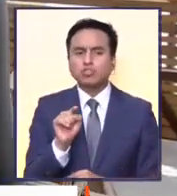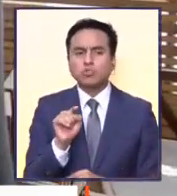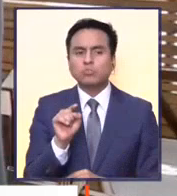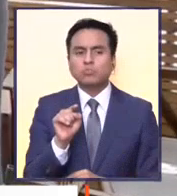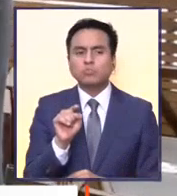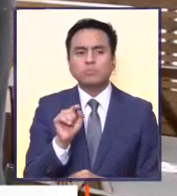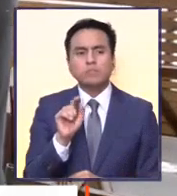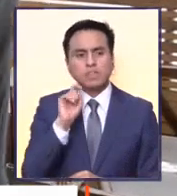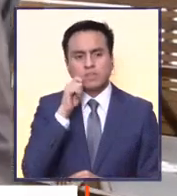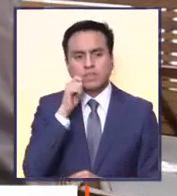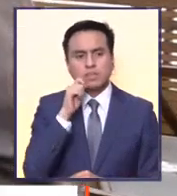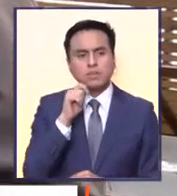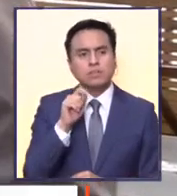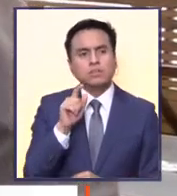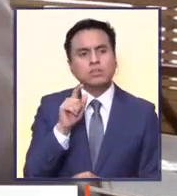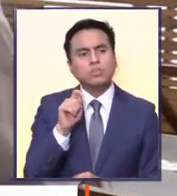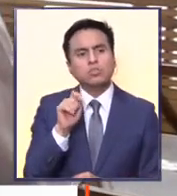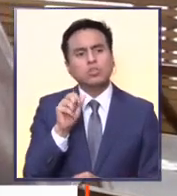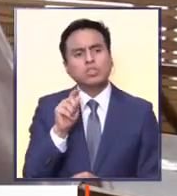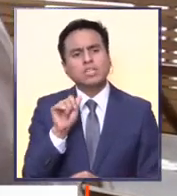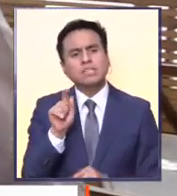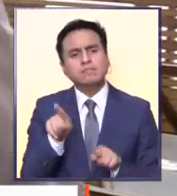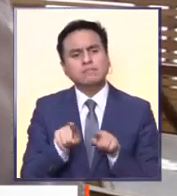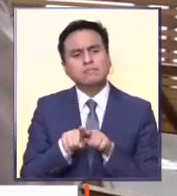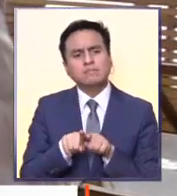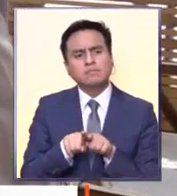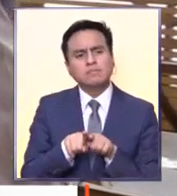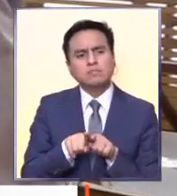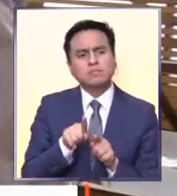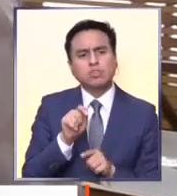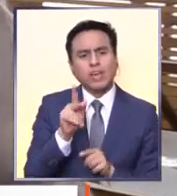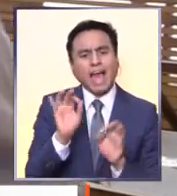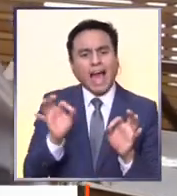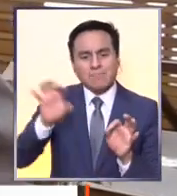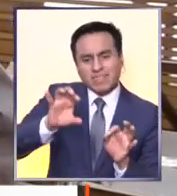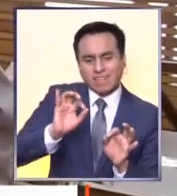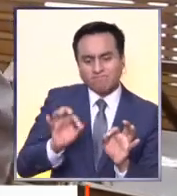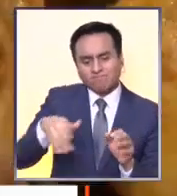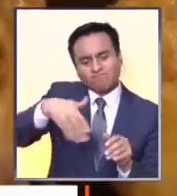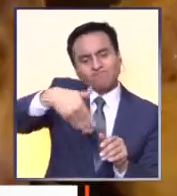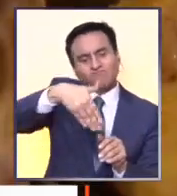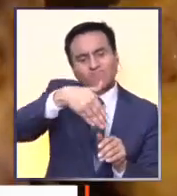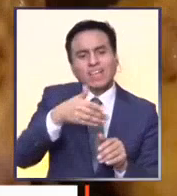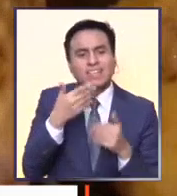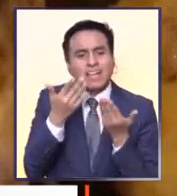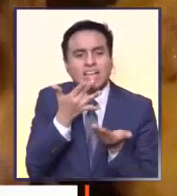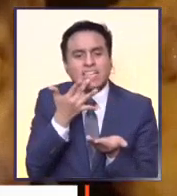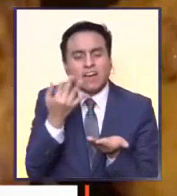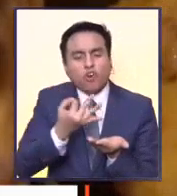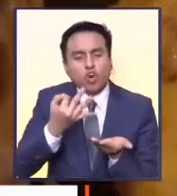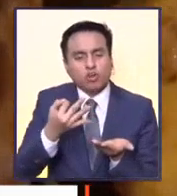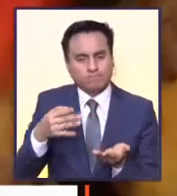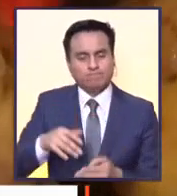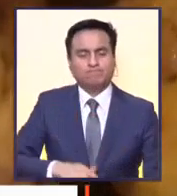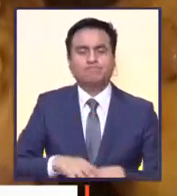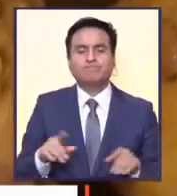Esto es el toque. Esto, ¿eh? Este es el toque especial que tiene, que le da el sabor.